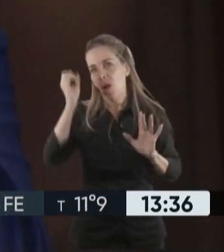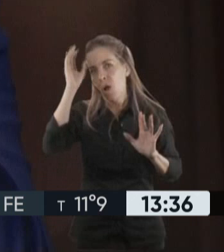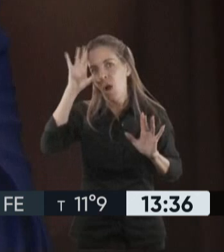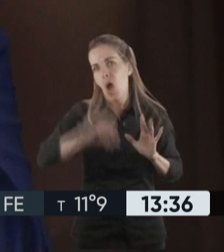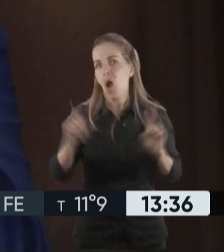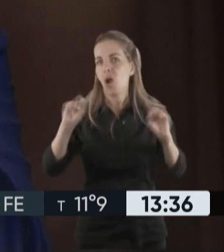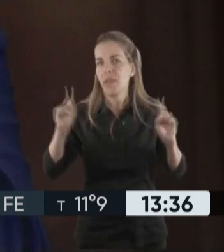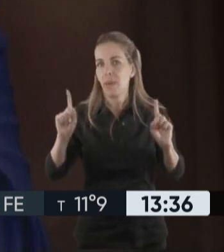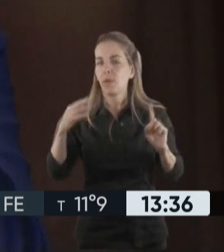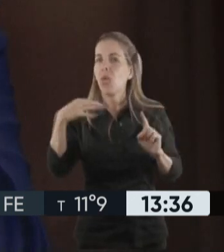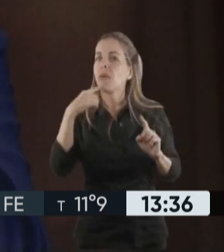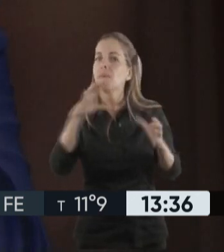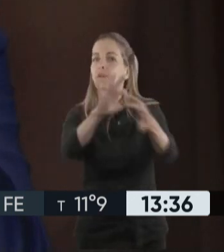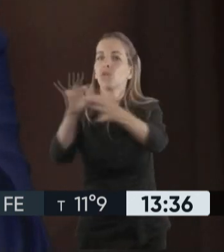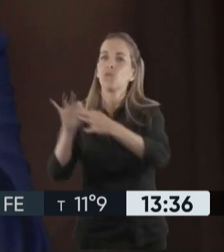que debemos estar unidos.